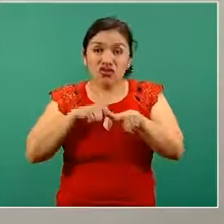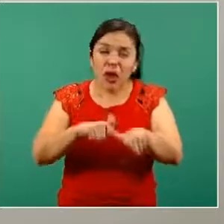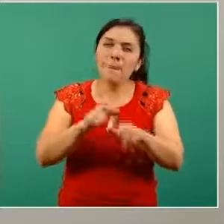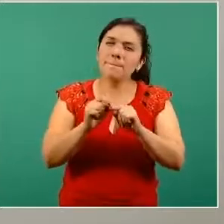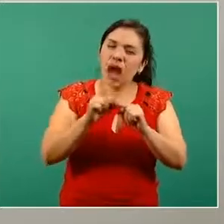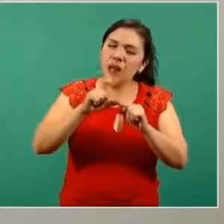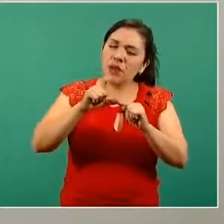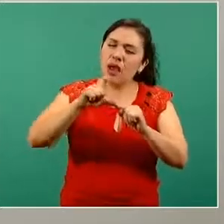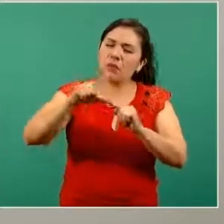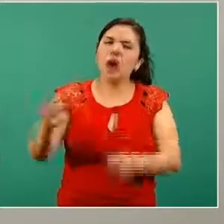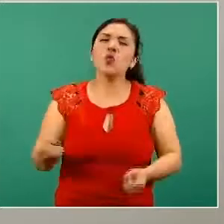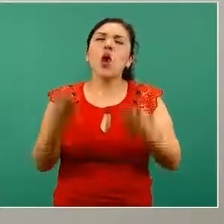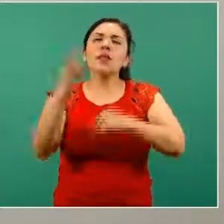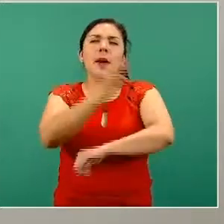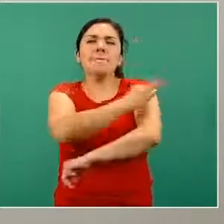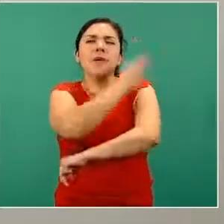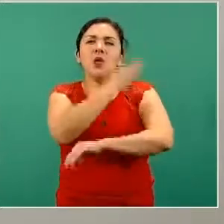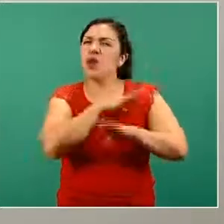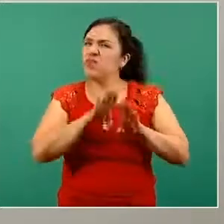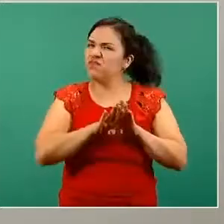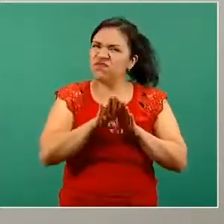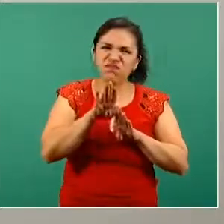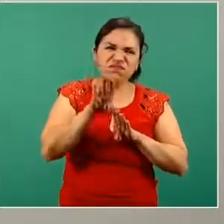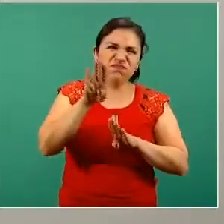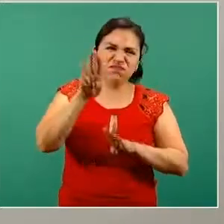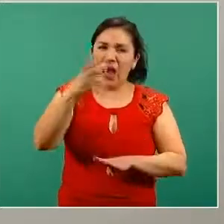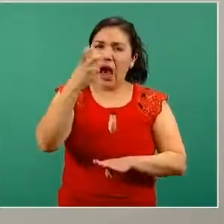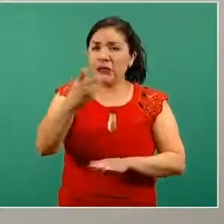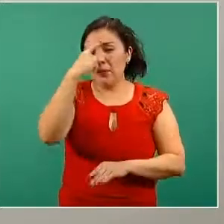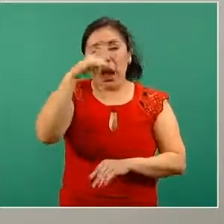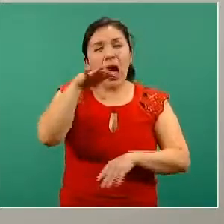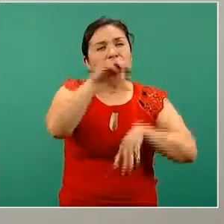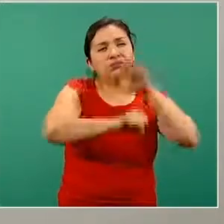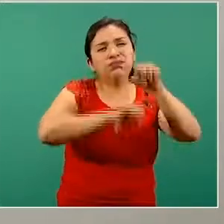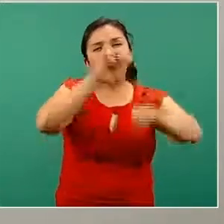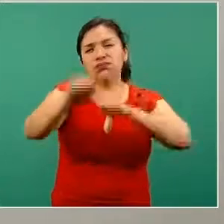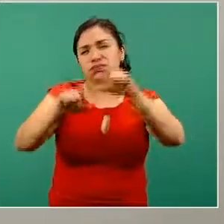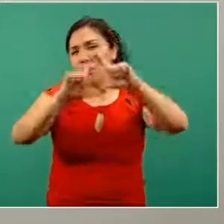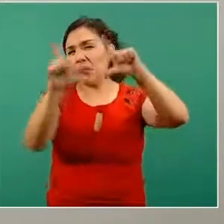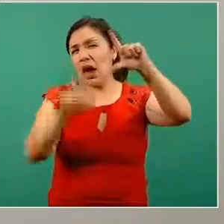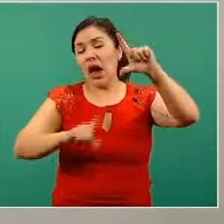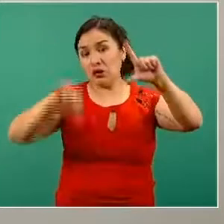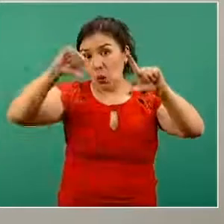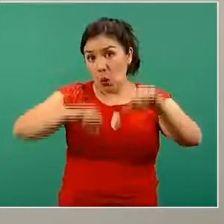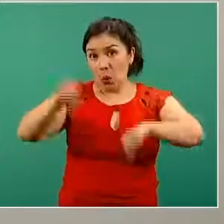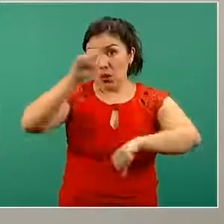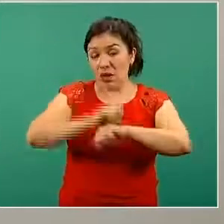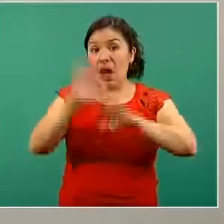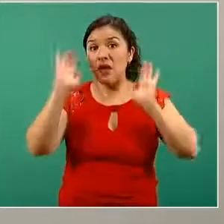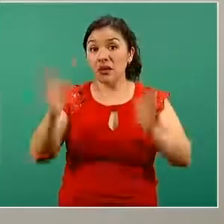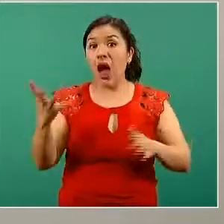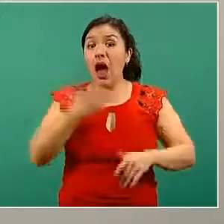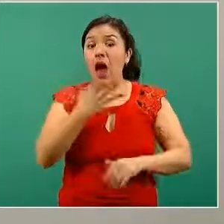esta cantidad de dosis hasta el momento aplicadas en todo el país, que para el día de hoy ya suman